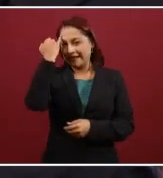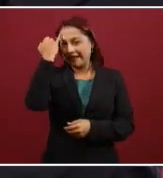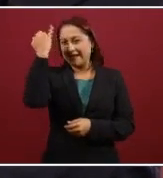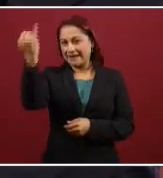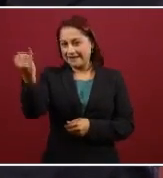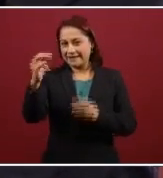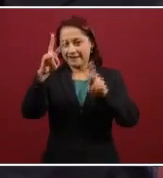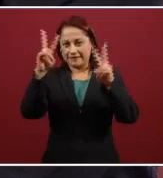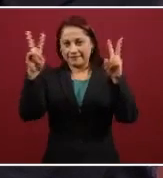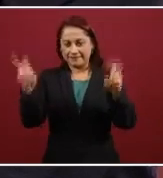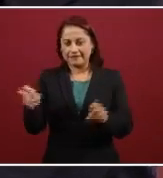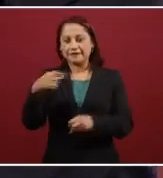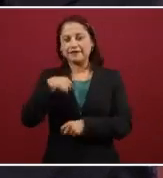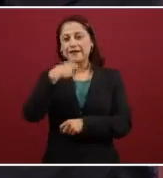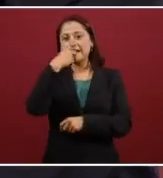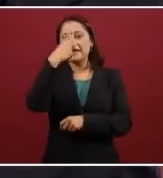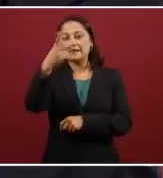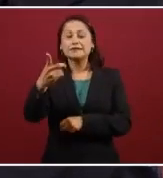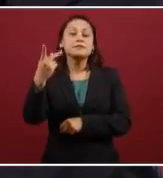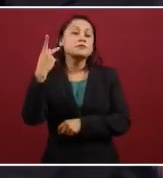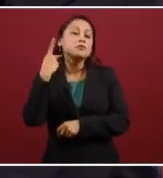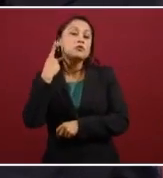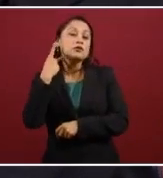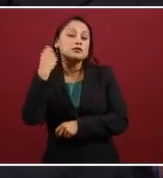una nueva política con los mismos esquemas